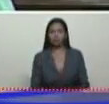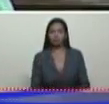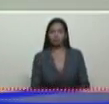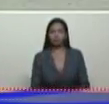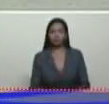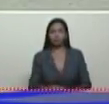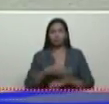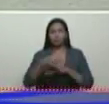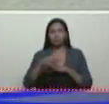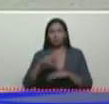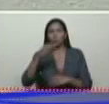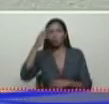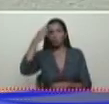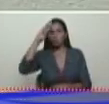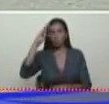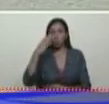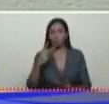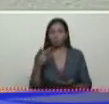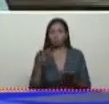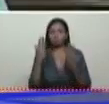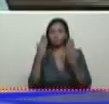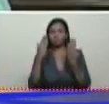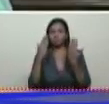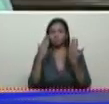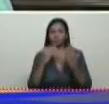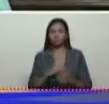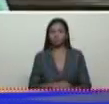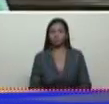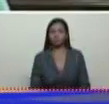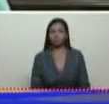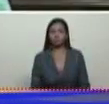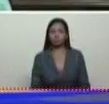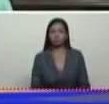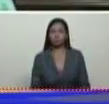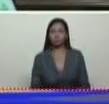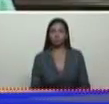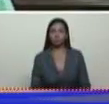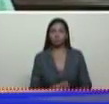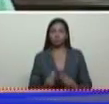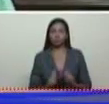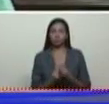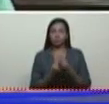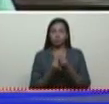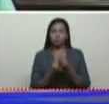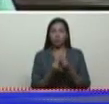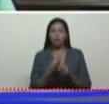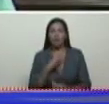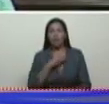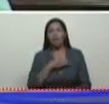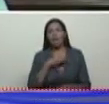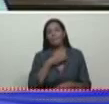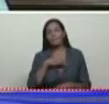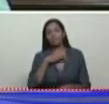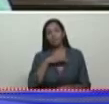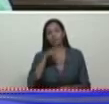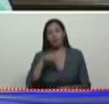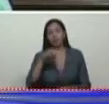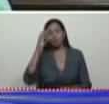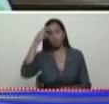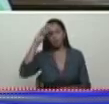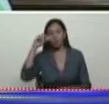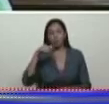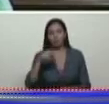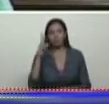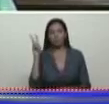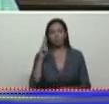isla de Cuba. Fernando González Isla, compañero jefe de las misiones cubanas en Venezuela.